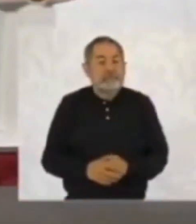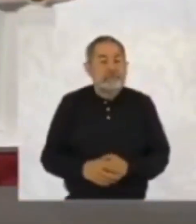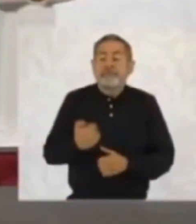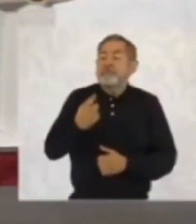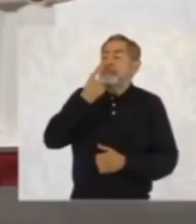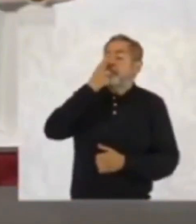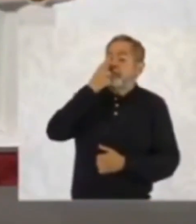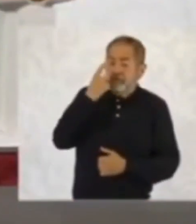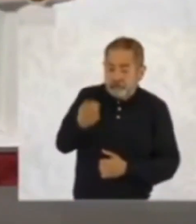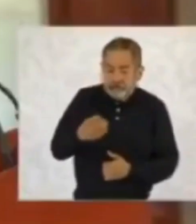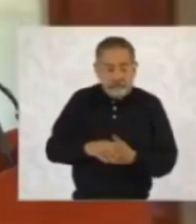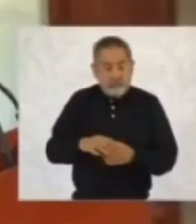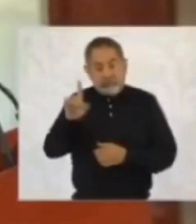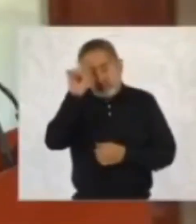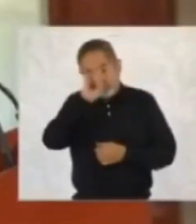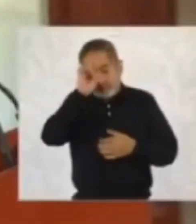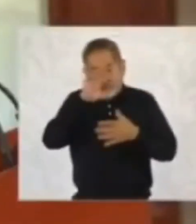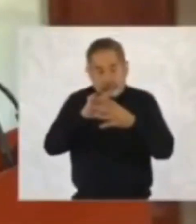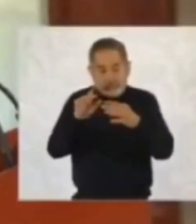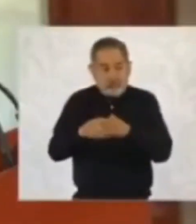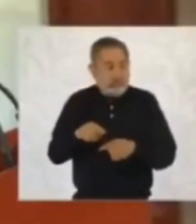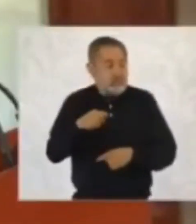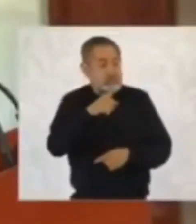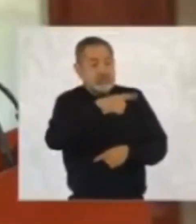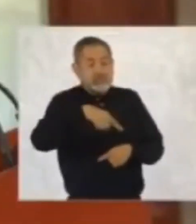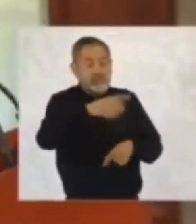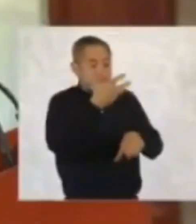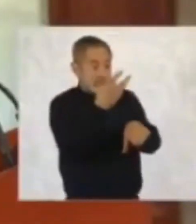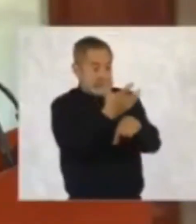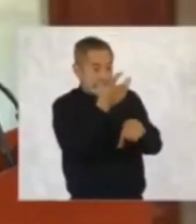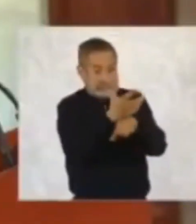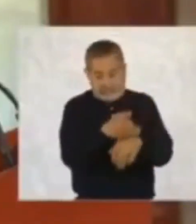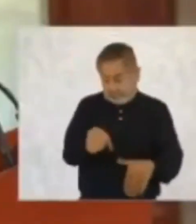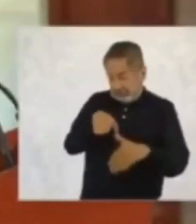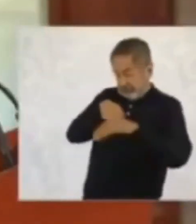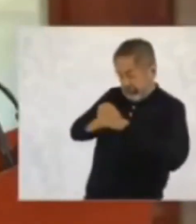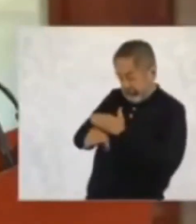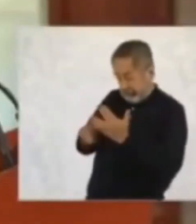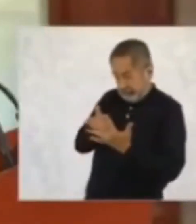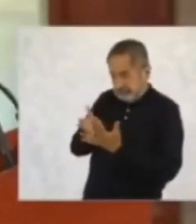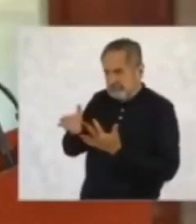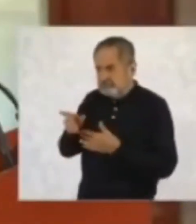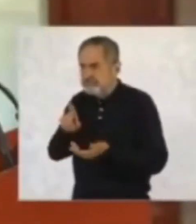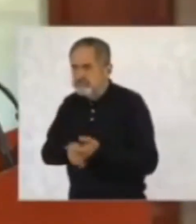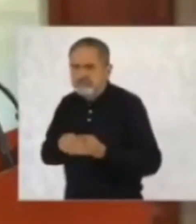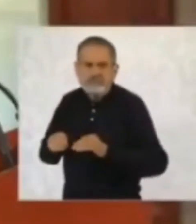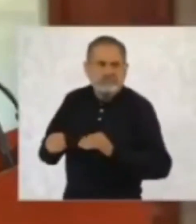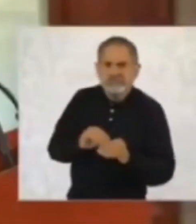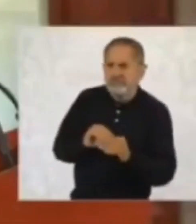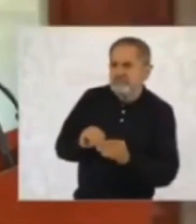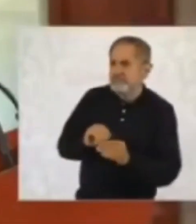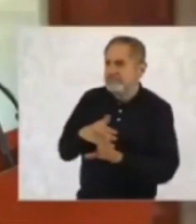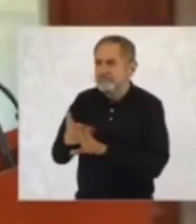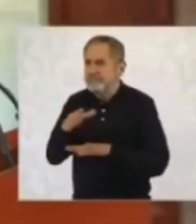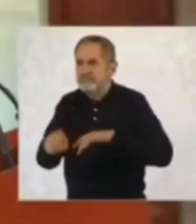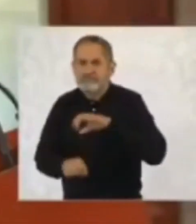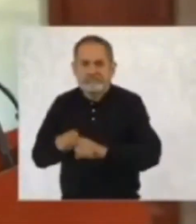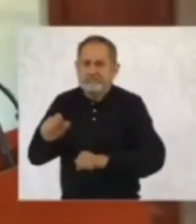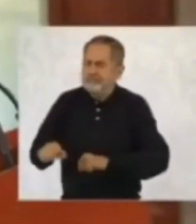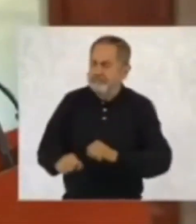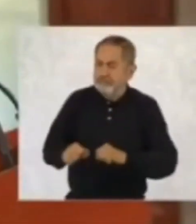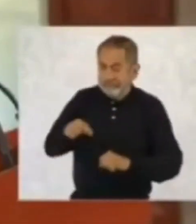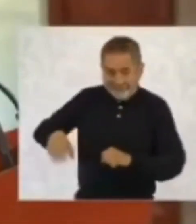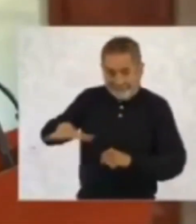Dicho esto, la sugerencia de que fuerzas especiales estadounidenses operan contra grupos criminales en